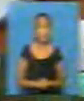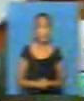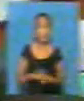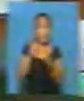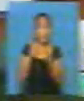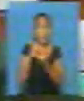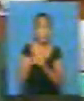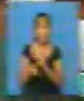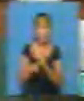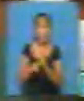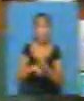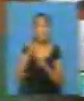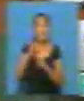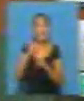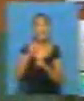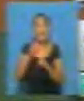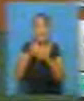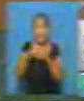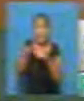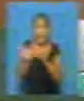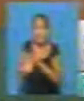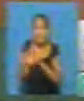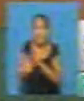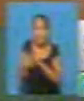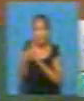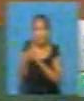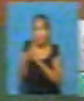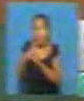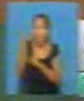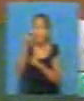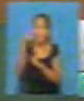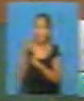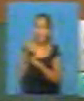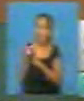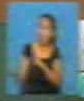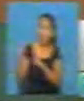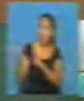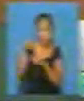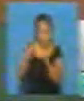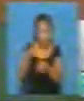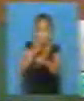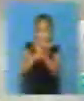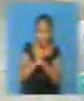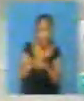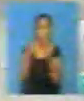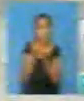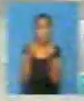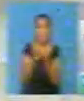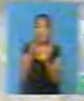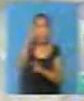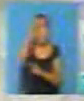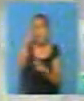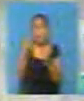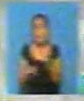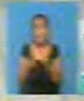también en los delitos de instigación a cometer el delito por algunos cabecillas que también estarían arrestados hay muchos policías que